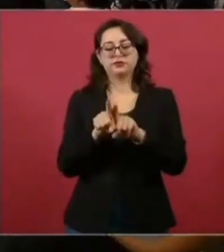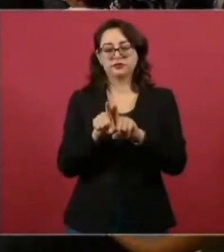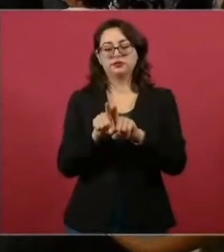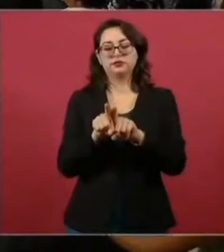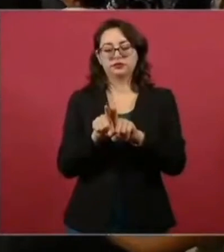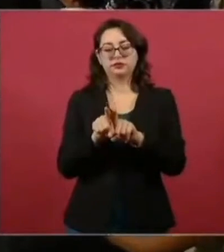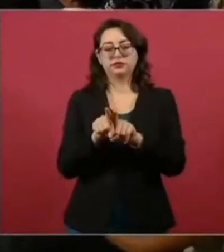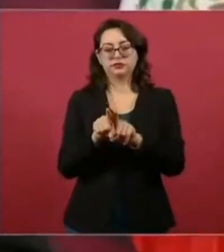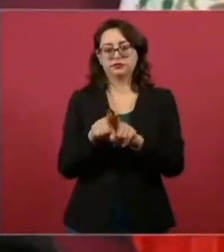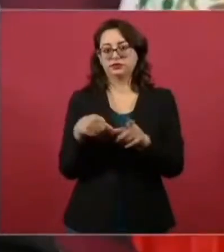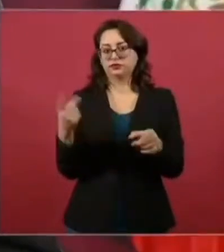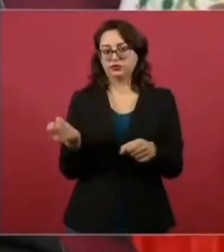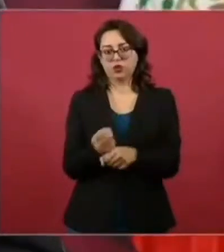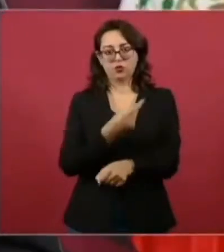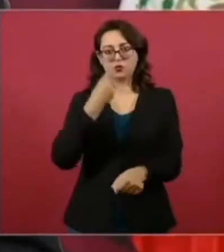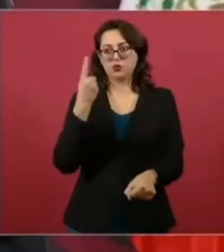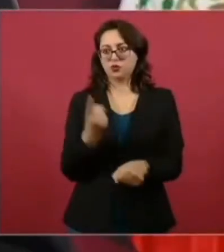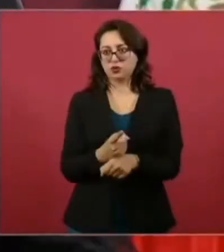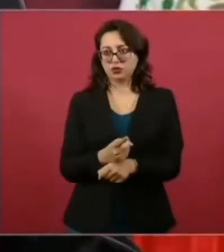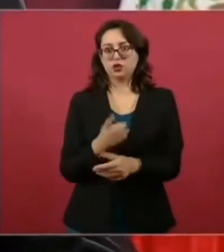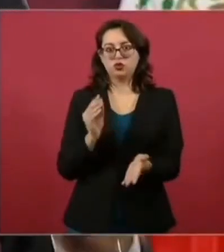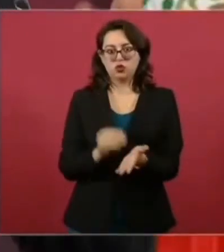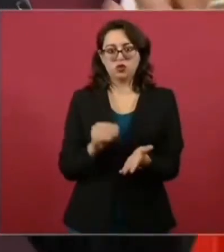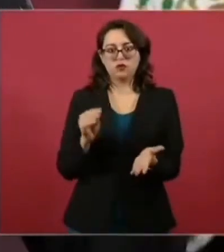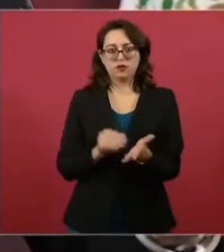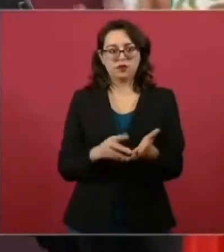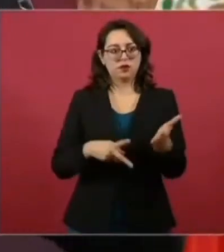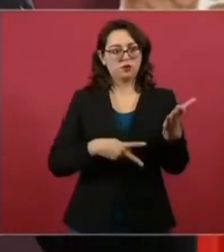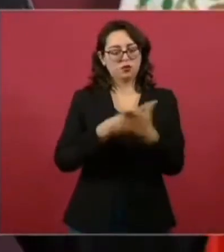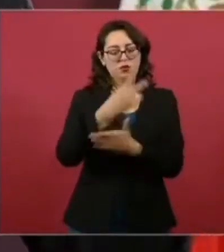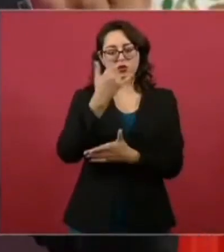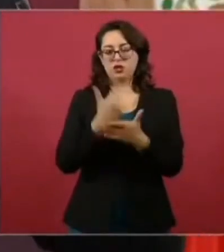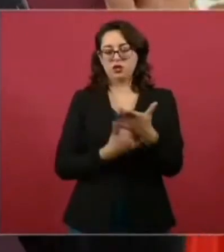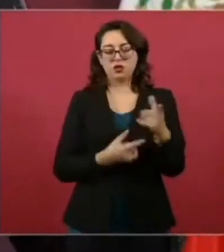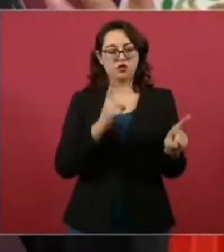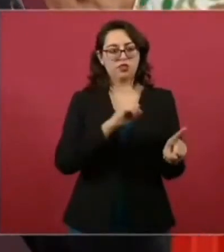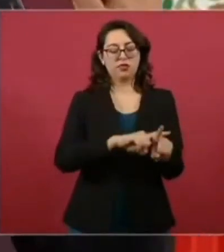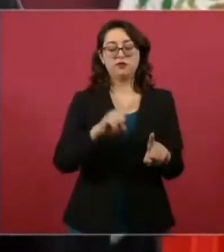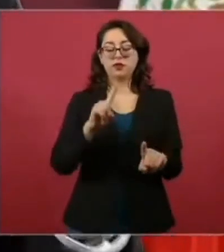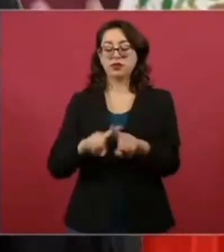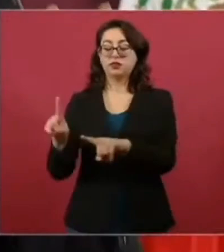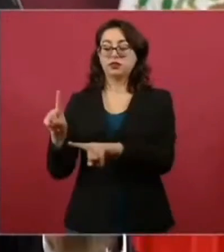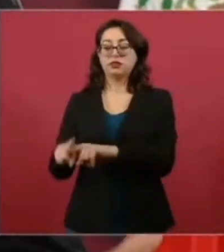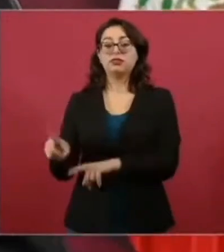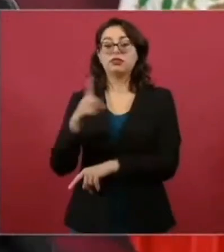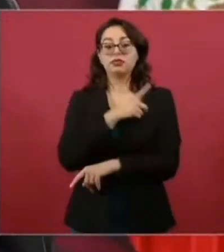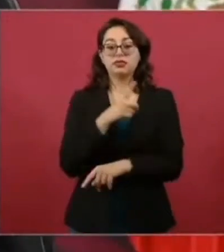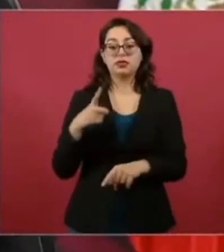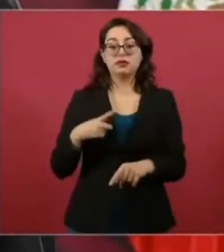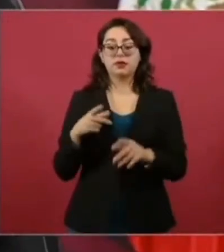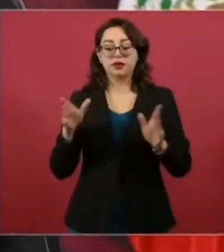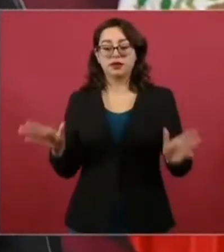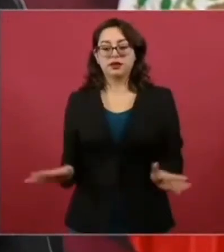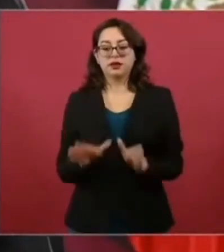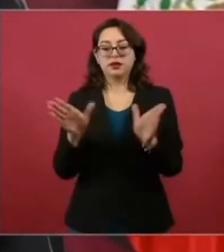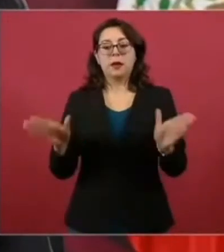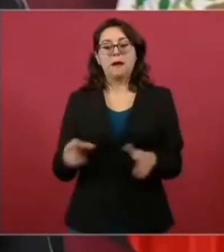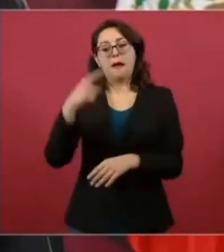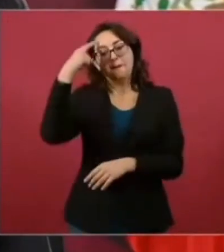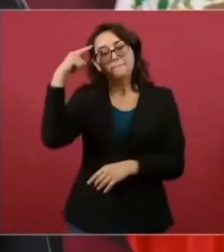muchísimas oportunidades, hay muchos proyectos para que siga habiendo